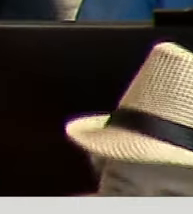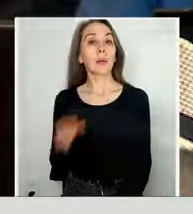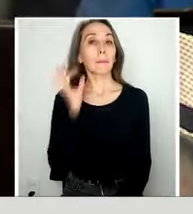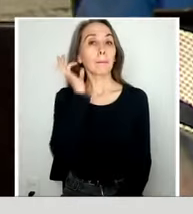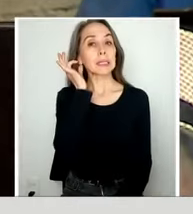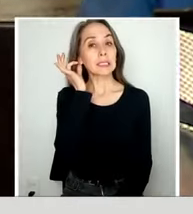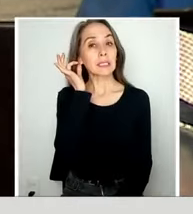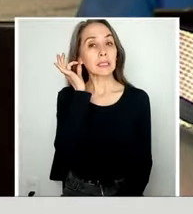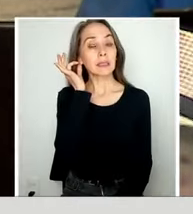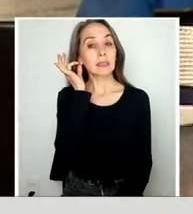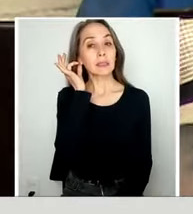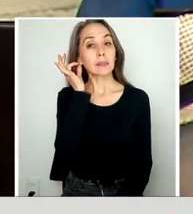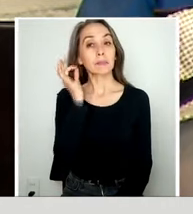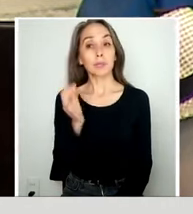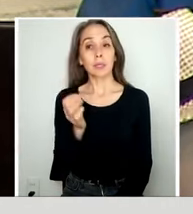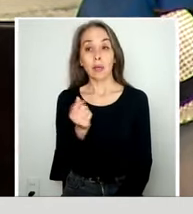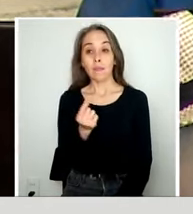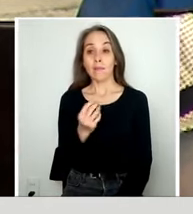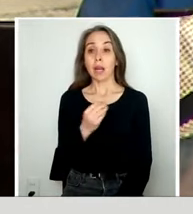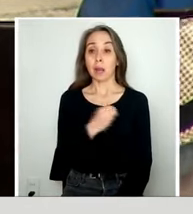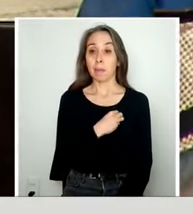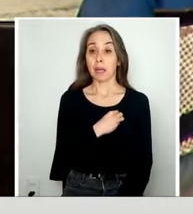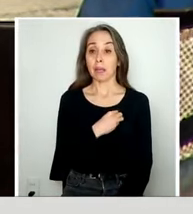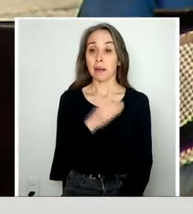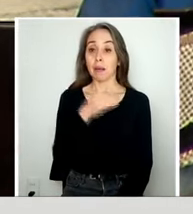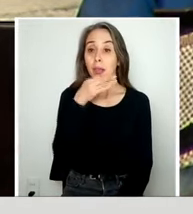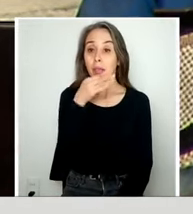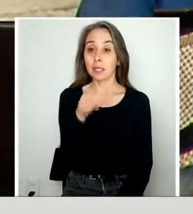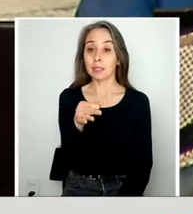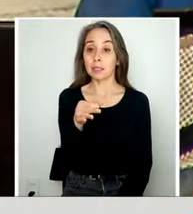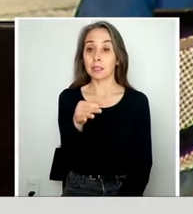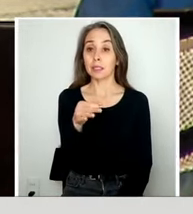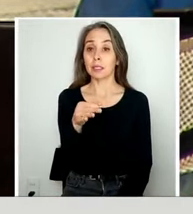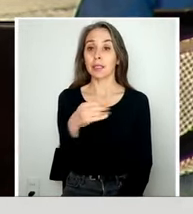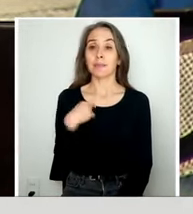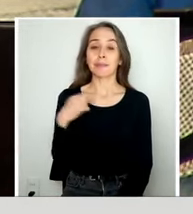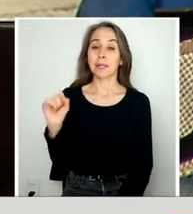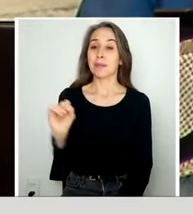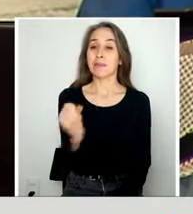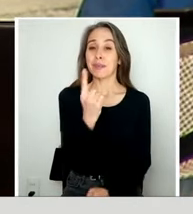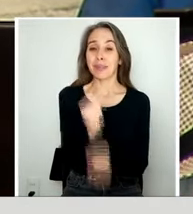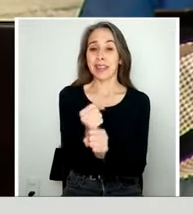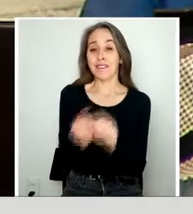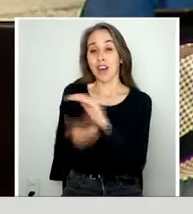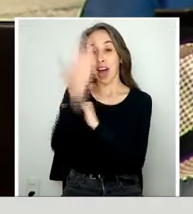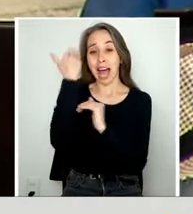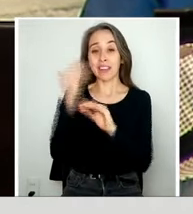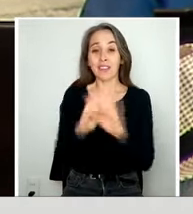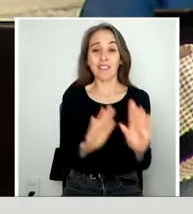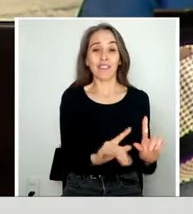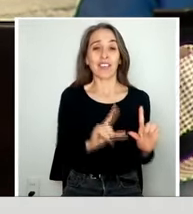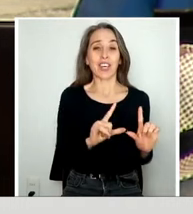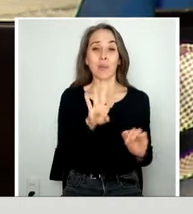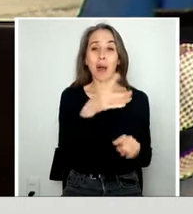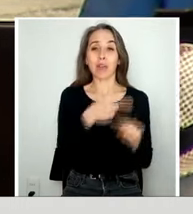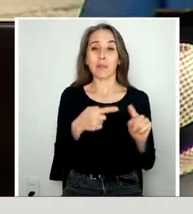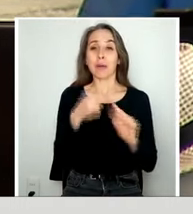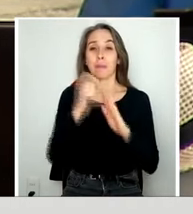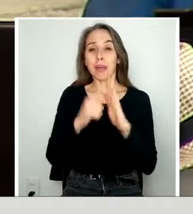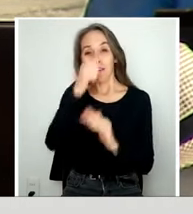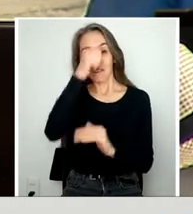vale la pena decir que mi primer trabajo al salir de cuarto medio en el verano Fue en un isapre